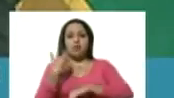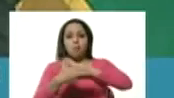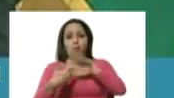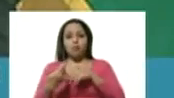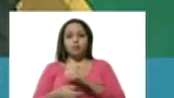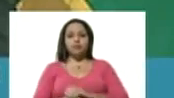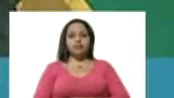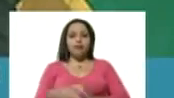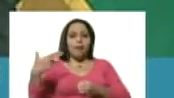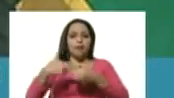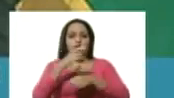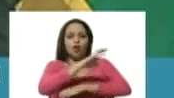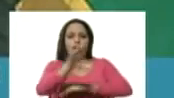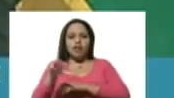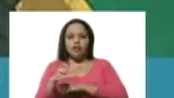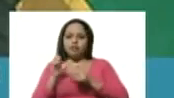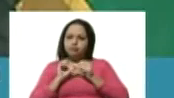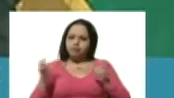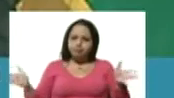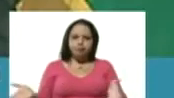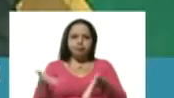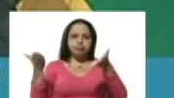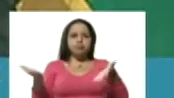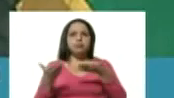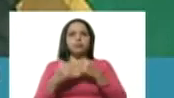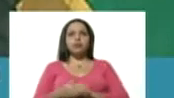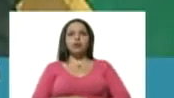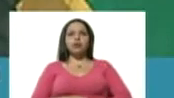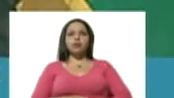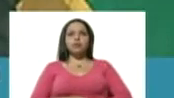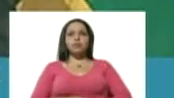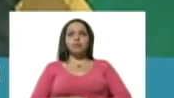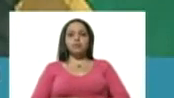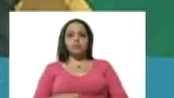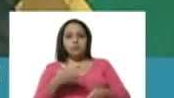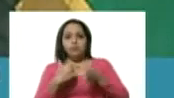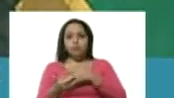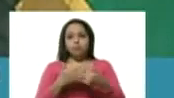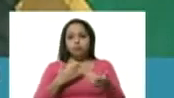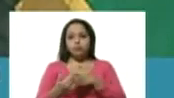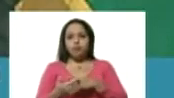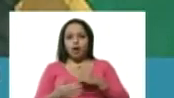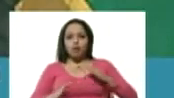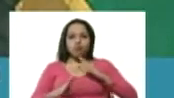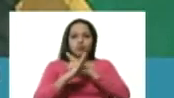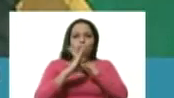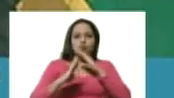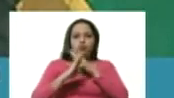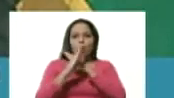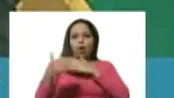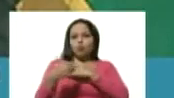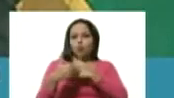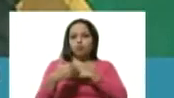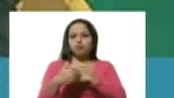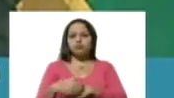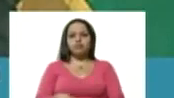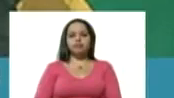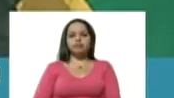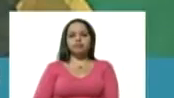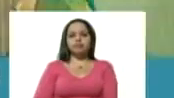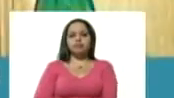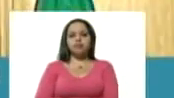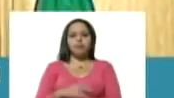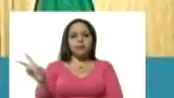seguido adelante a pesar de las restricciones, a pesar de las sanciones contra la